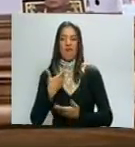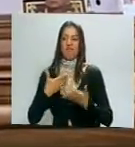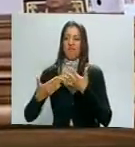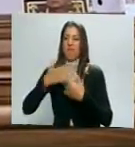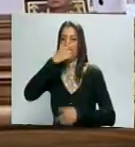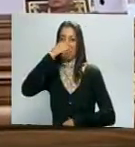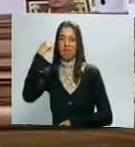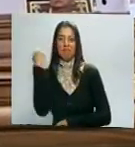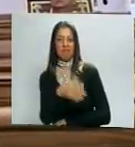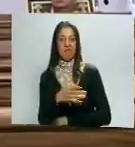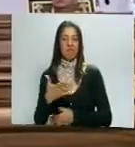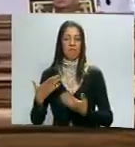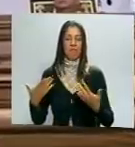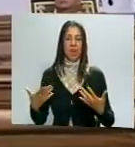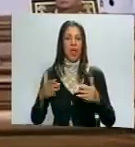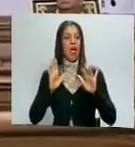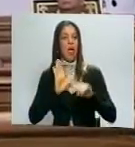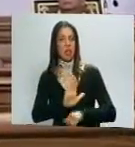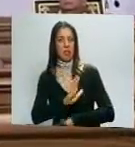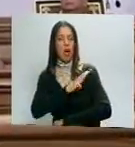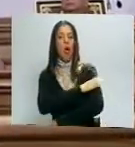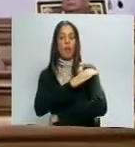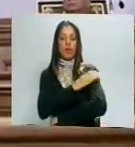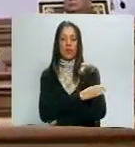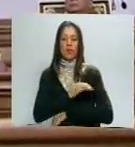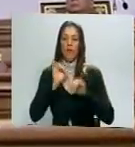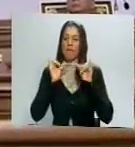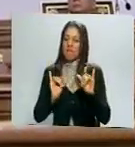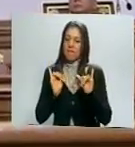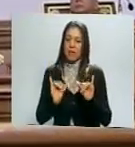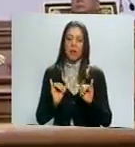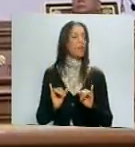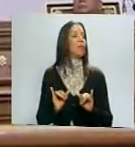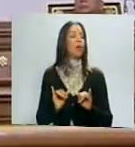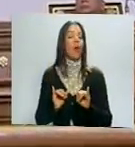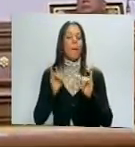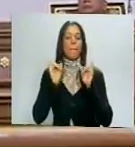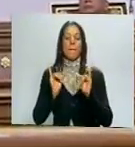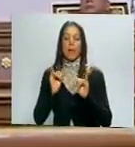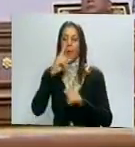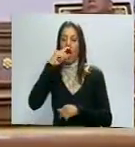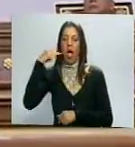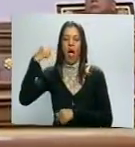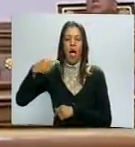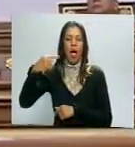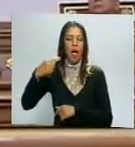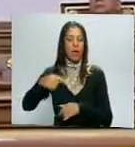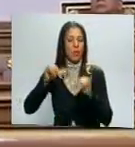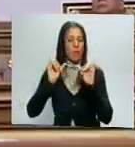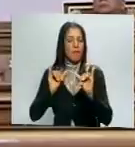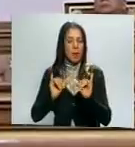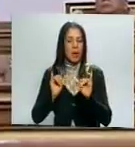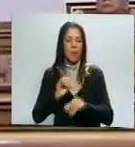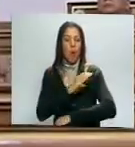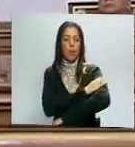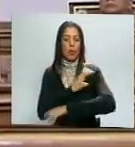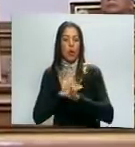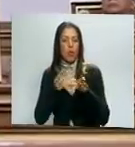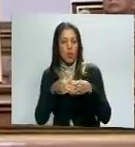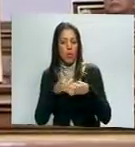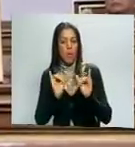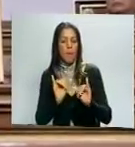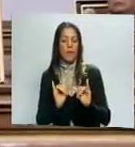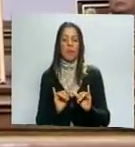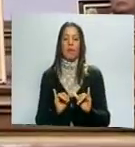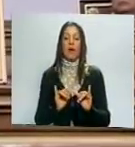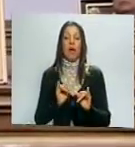les ha importado nada a esta derecha, que es la misma derecha de siempre. Y entonces, ¿qué